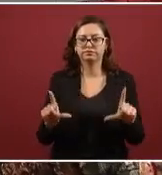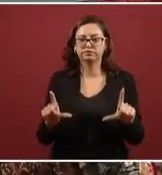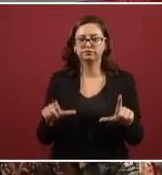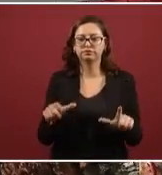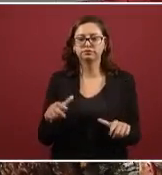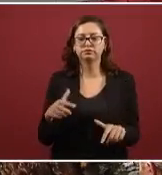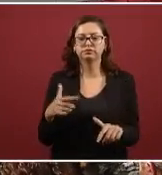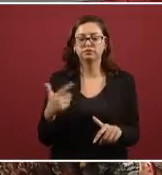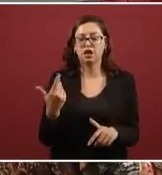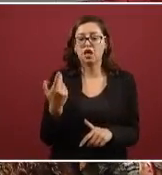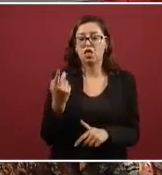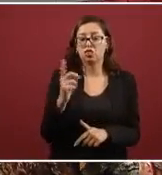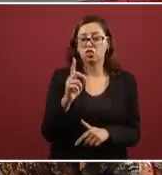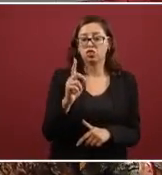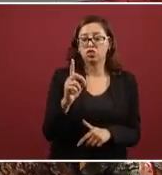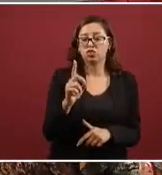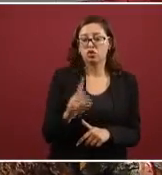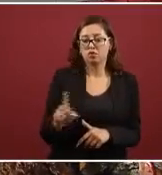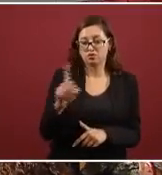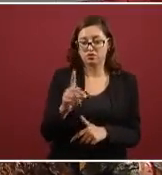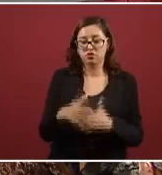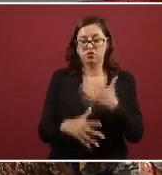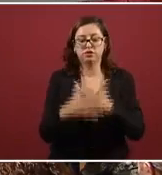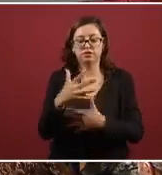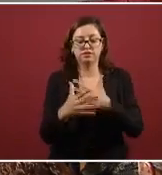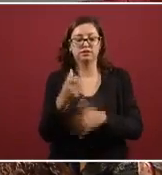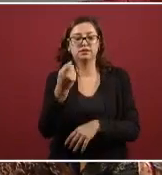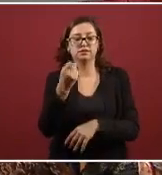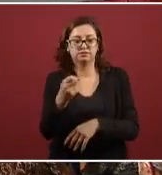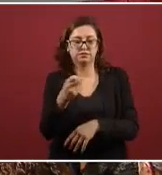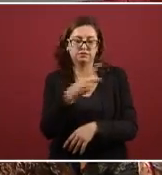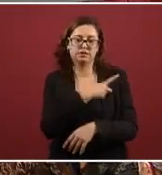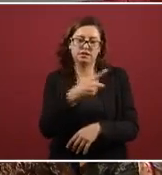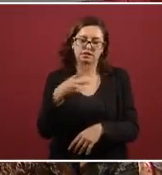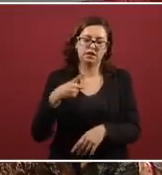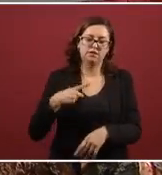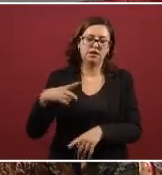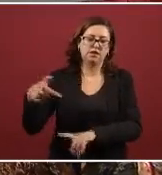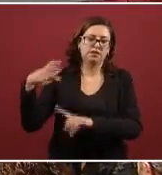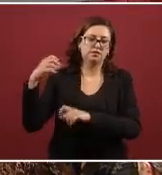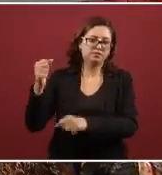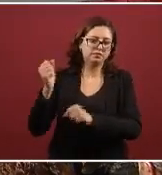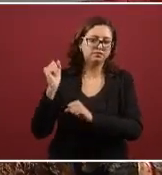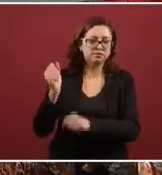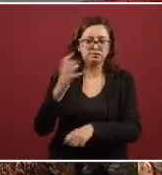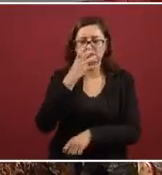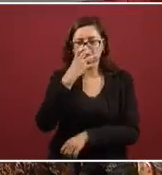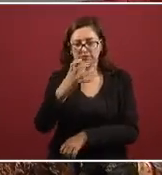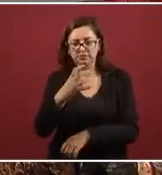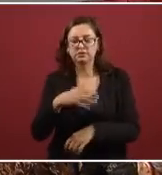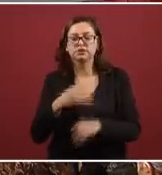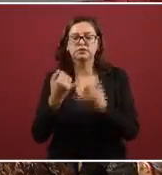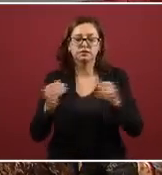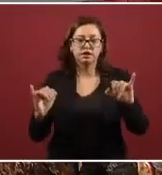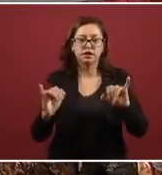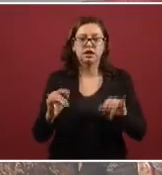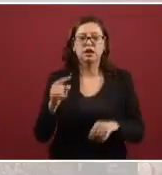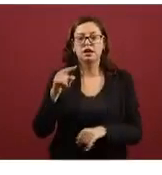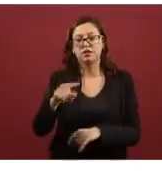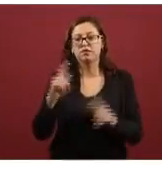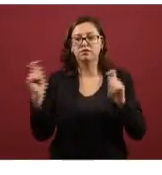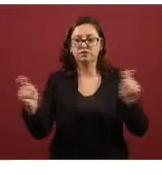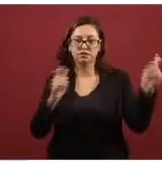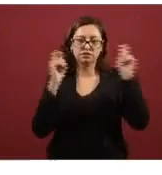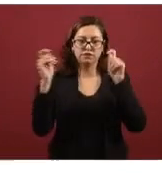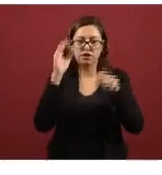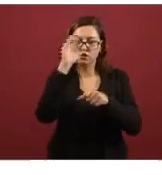domingo 15 de septiembre, en el marco del Grito de la Independencia, un festival denominado Culturas de México, un evento en el que